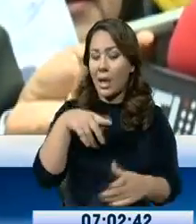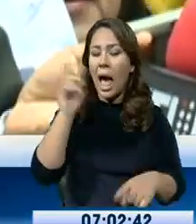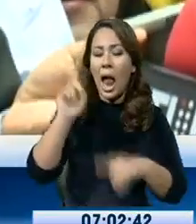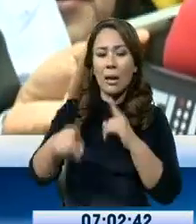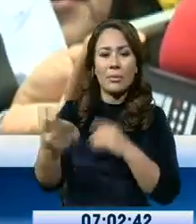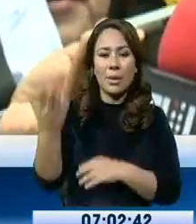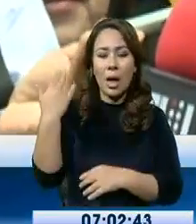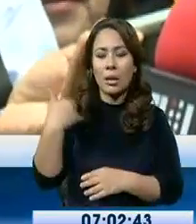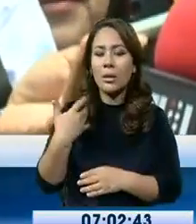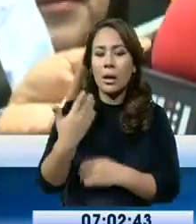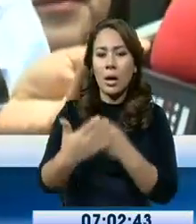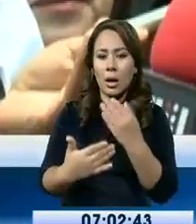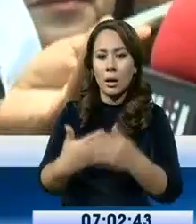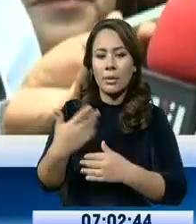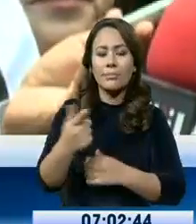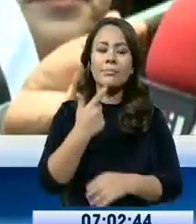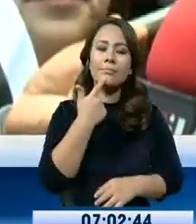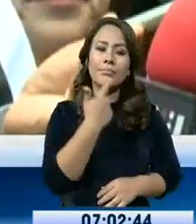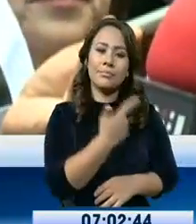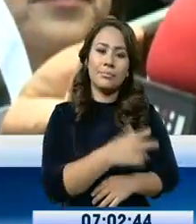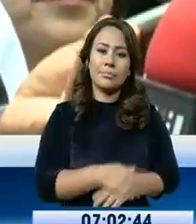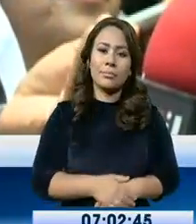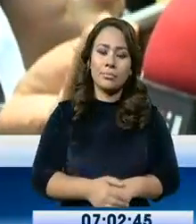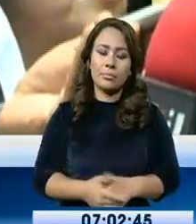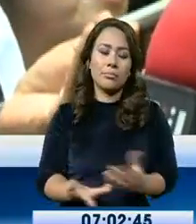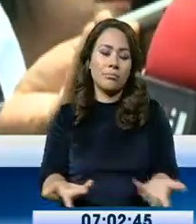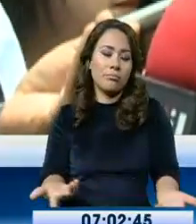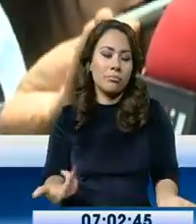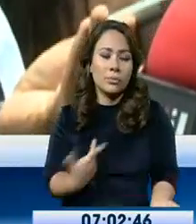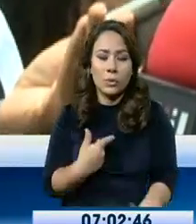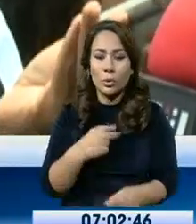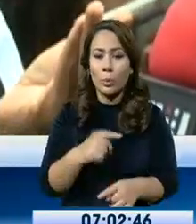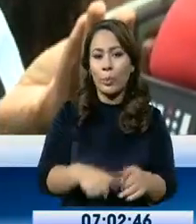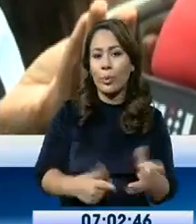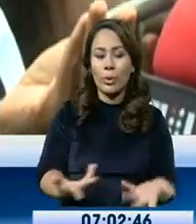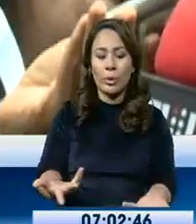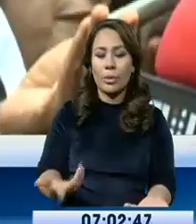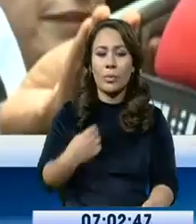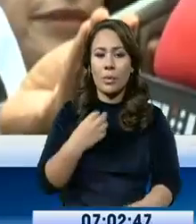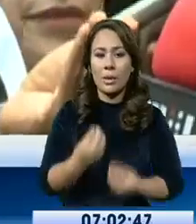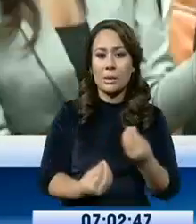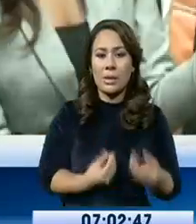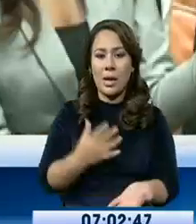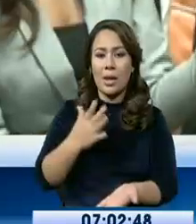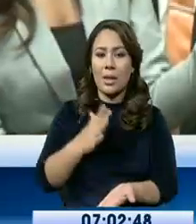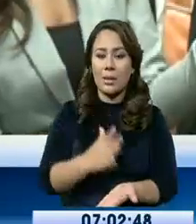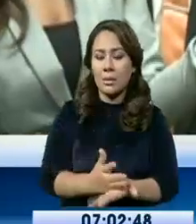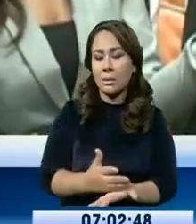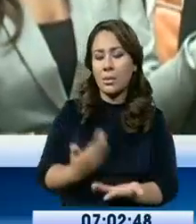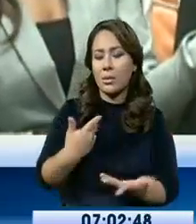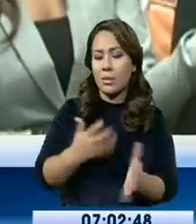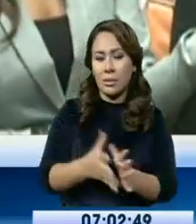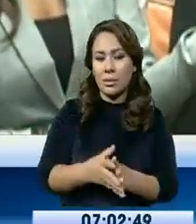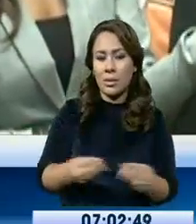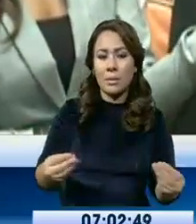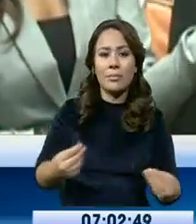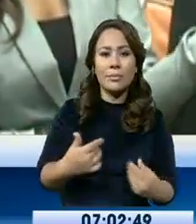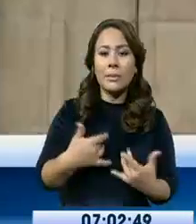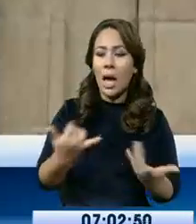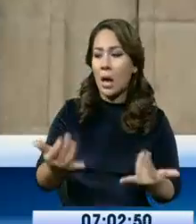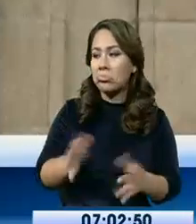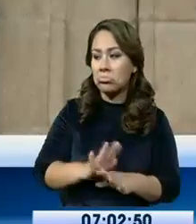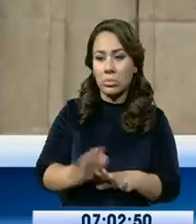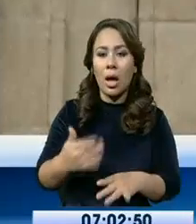puesto durante todo el tiempo el Consejo Nacional ha sido ese y por lo tanto jurídicamente este momento está subsanado. Goyes demanda agilidad al CNE